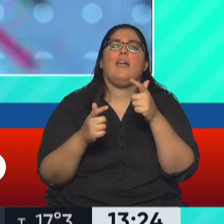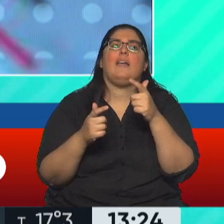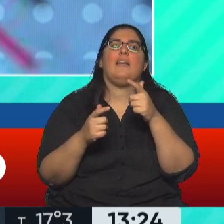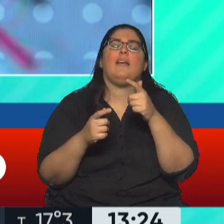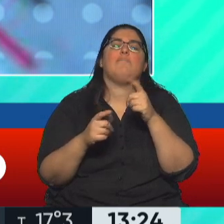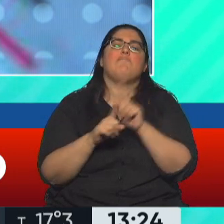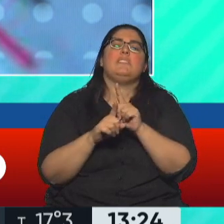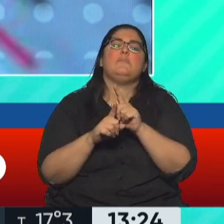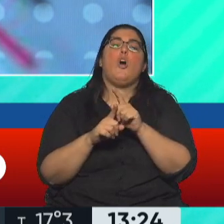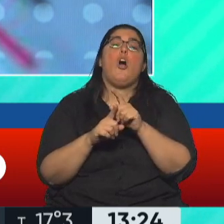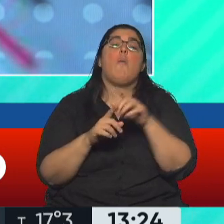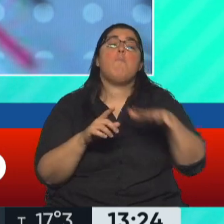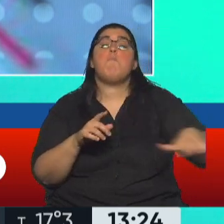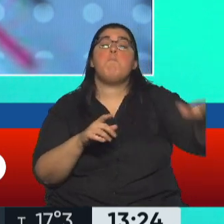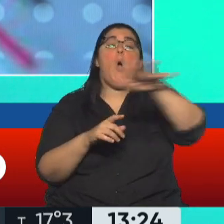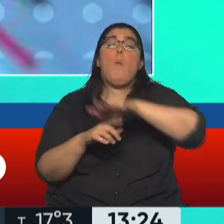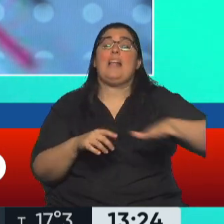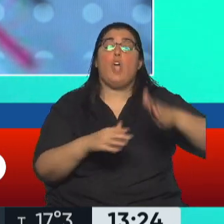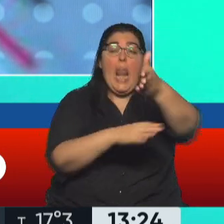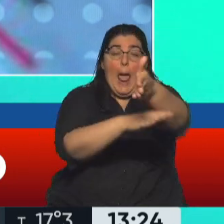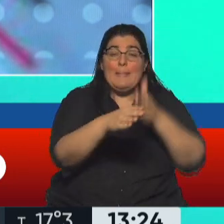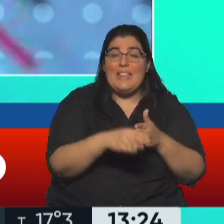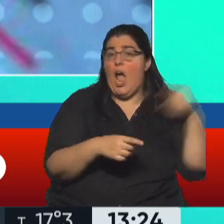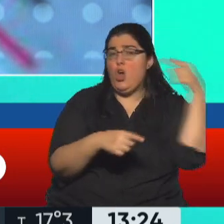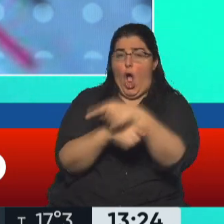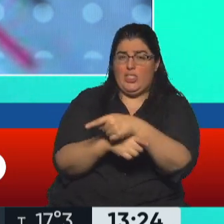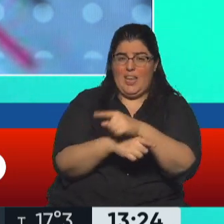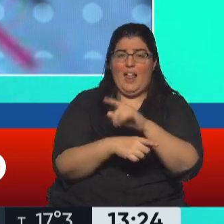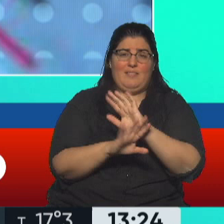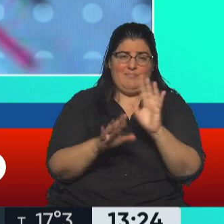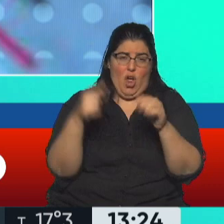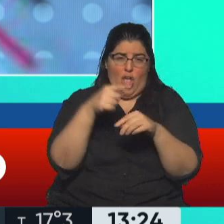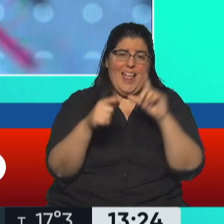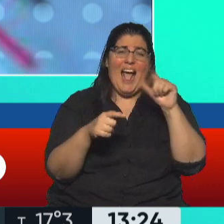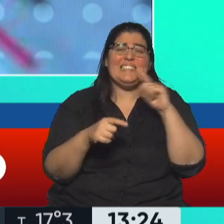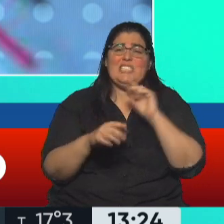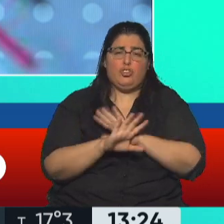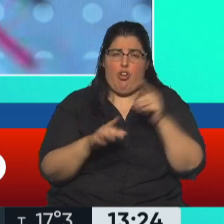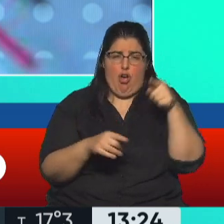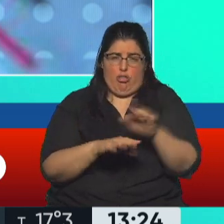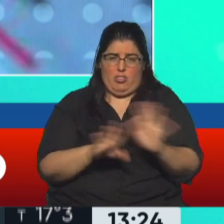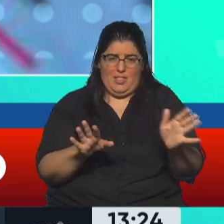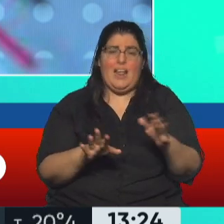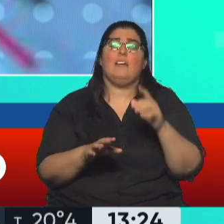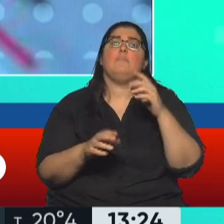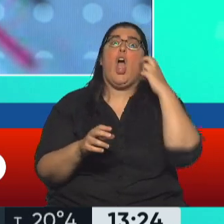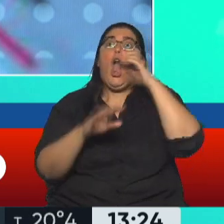la mitad de la población en contra suya, no tiene respaldo en el